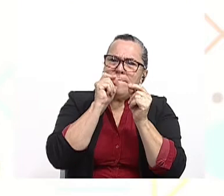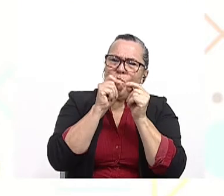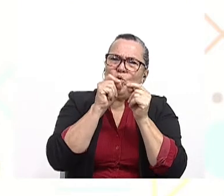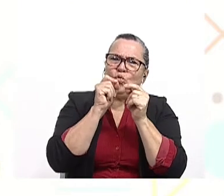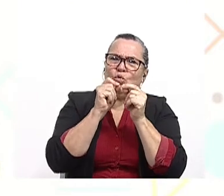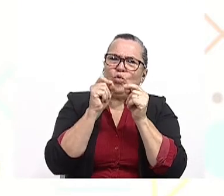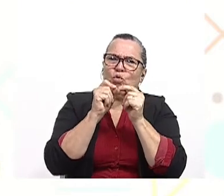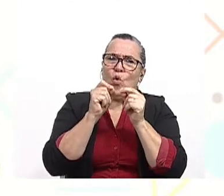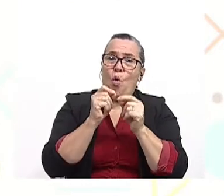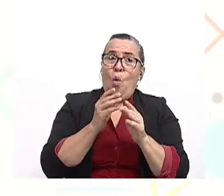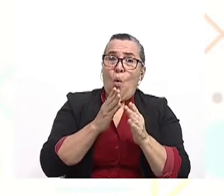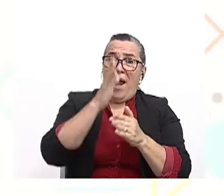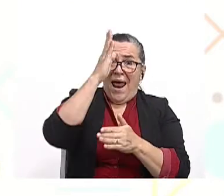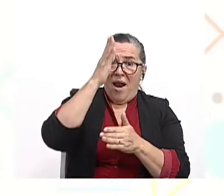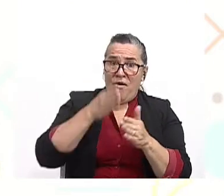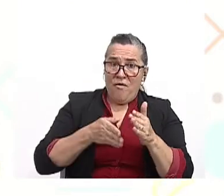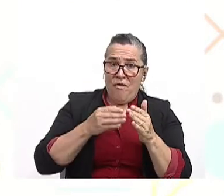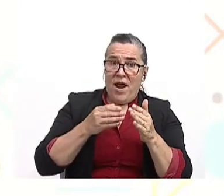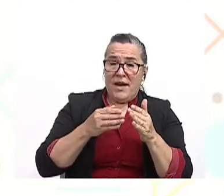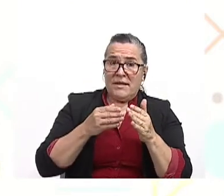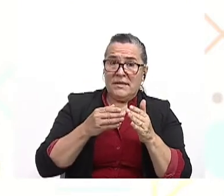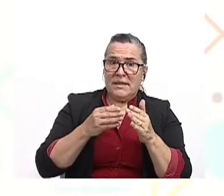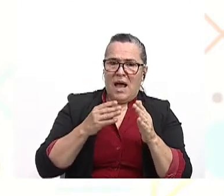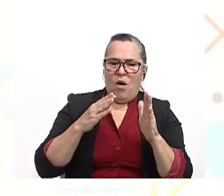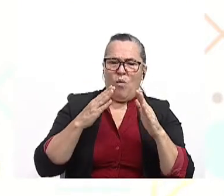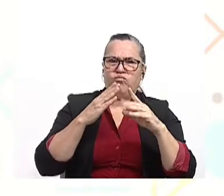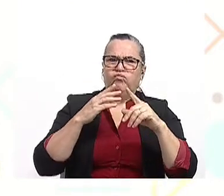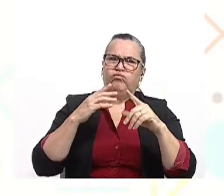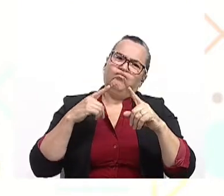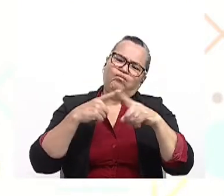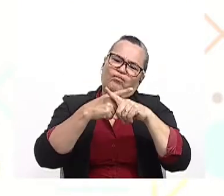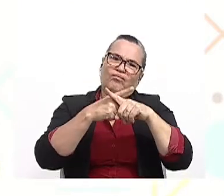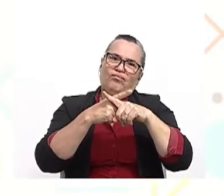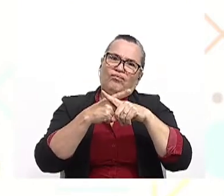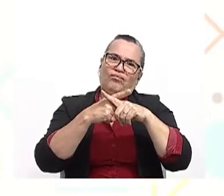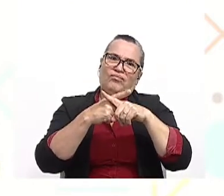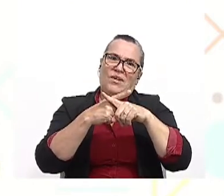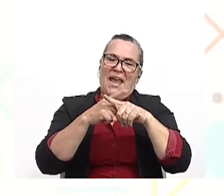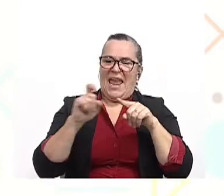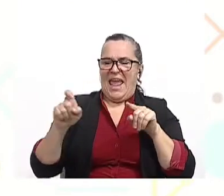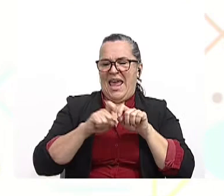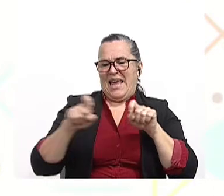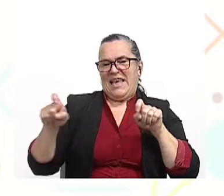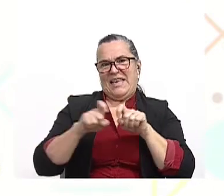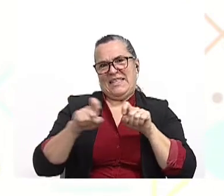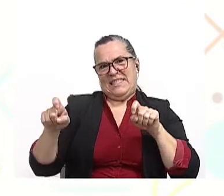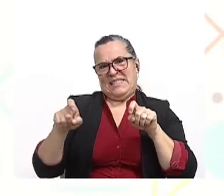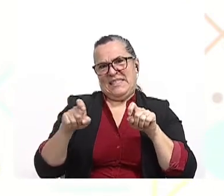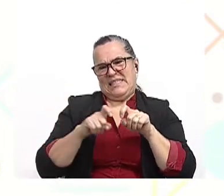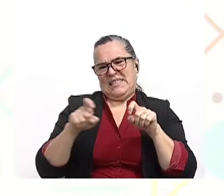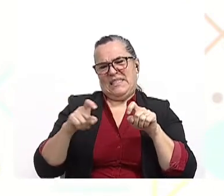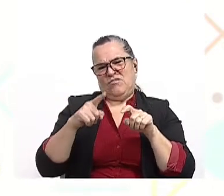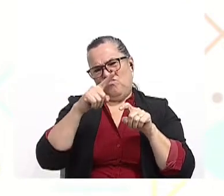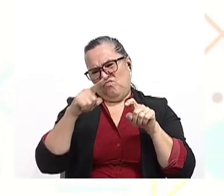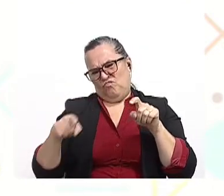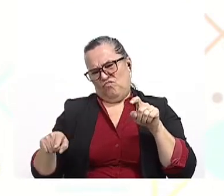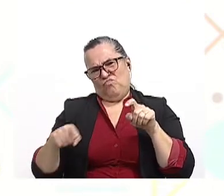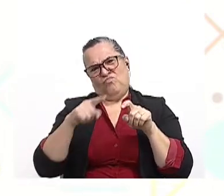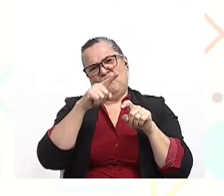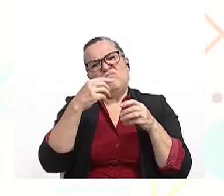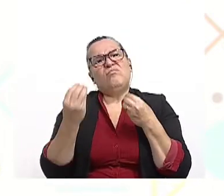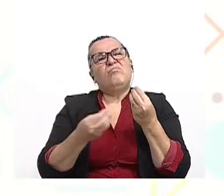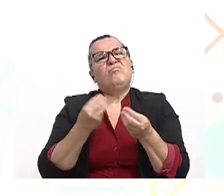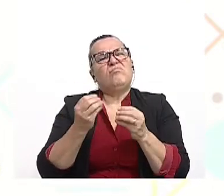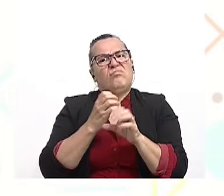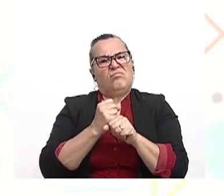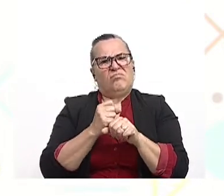interseca una recta el eje X o el eje de las abscisas? ¿Qué tenemos que hacer? Recordemos